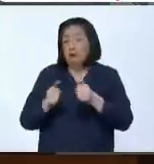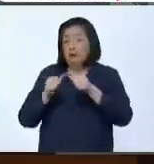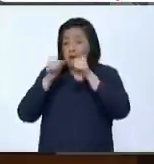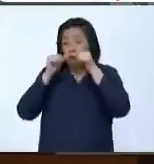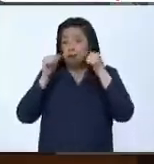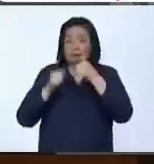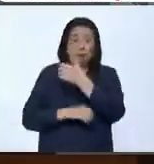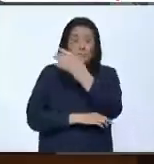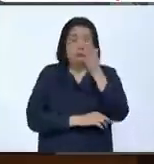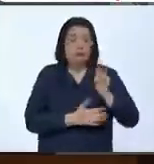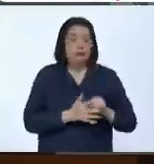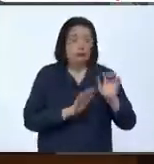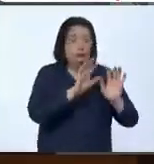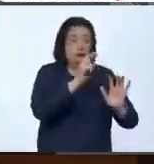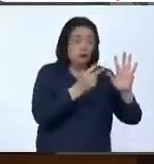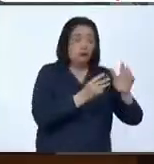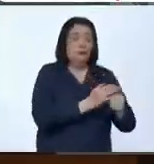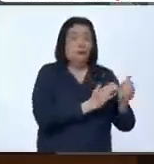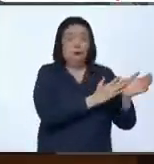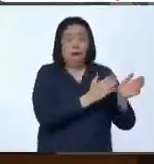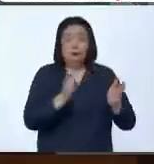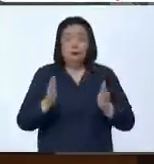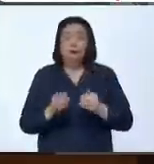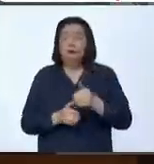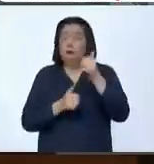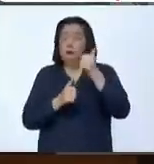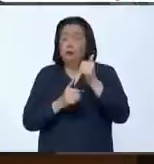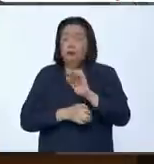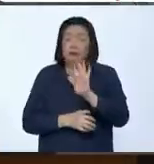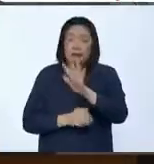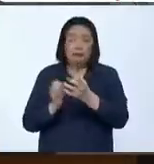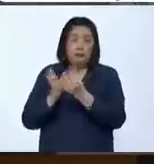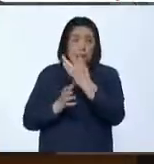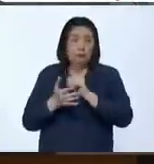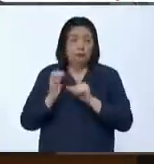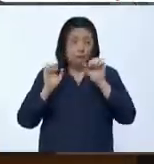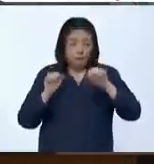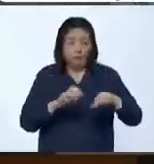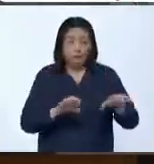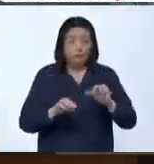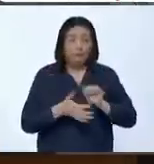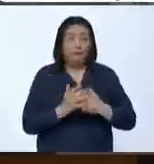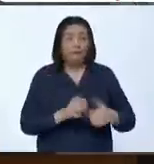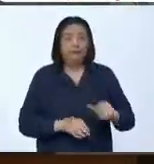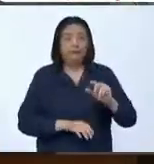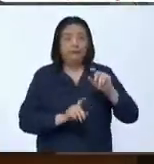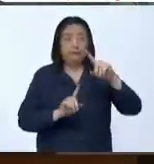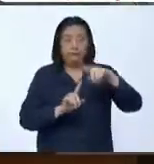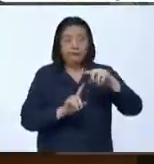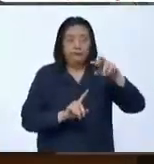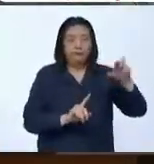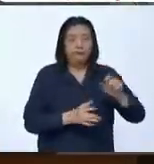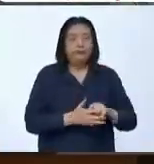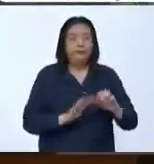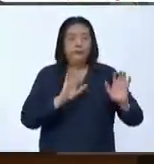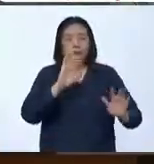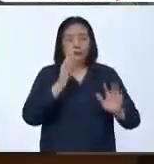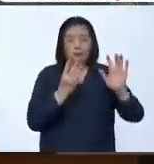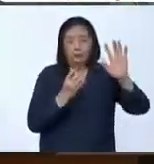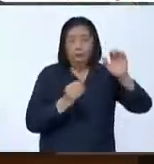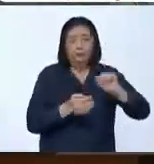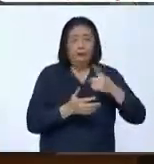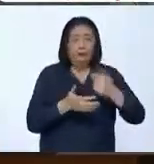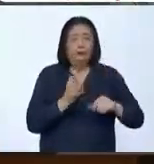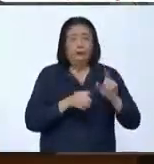de agosto al cinco de septiembre próximo se realizará en tarapoto el décimo noveno curso